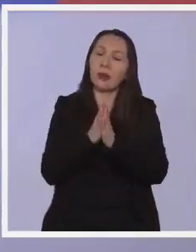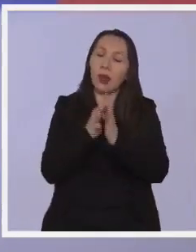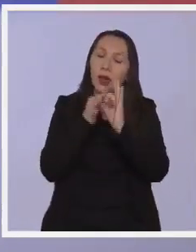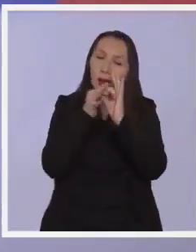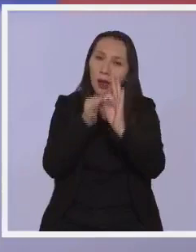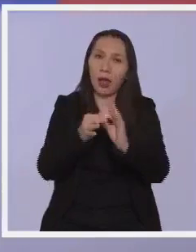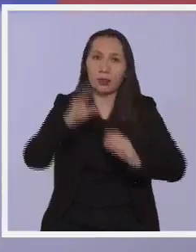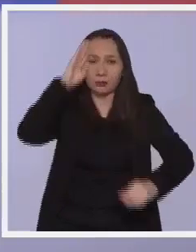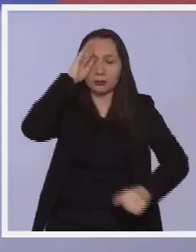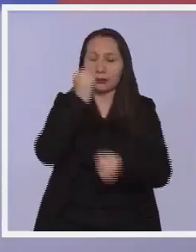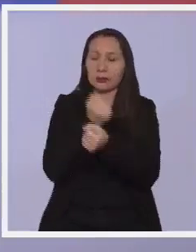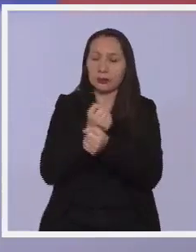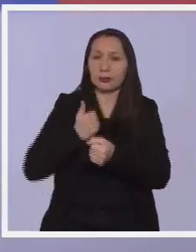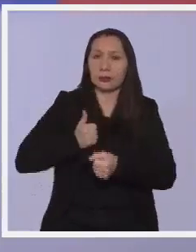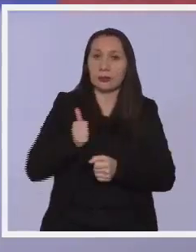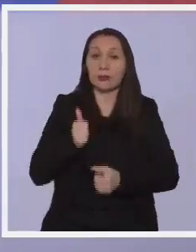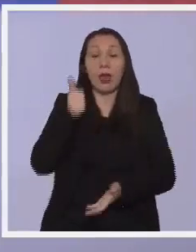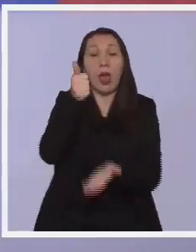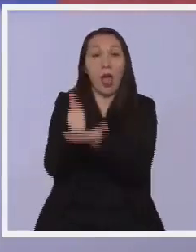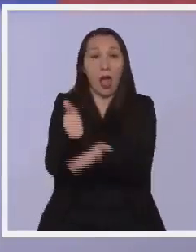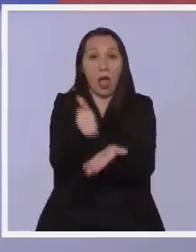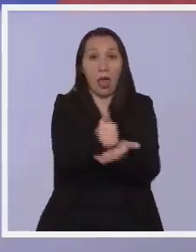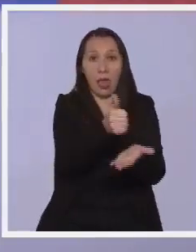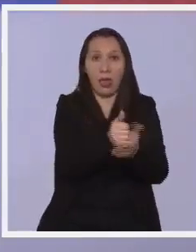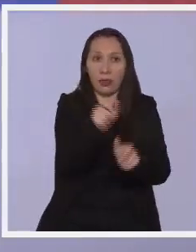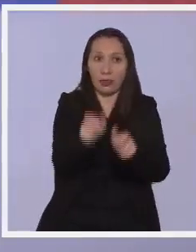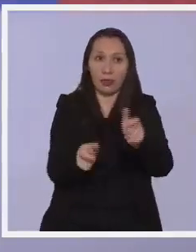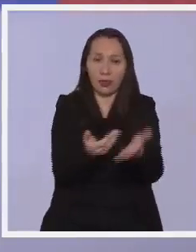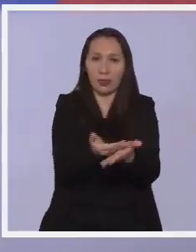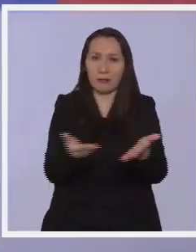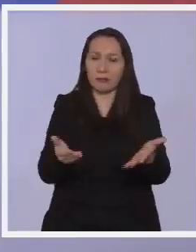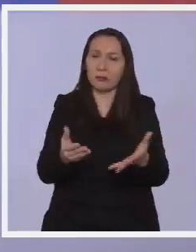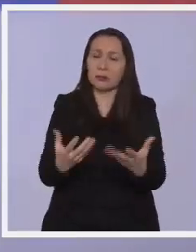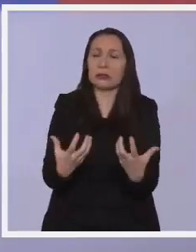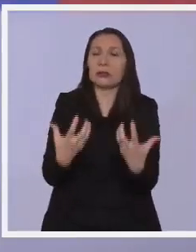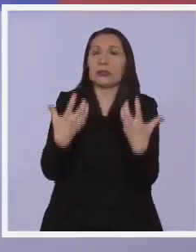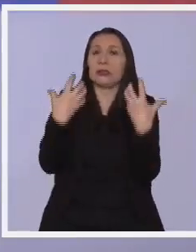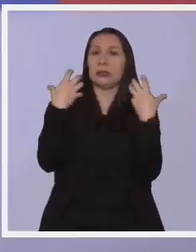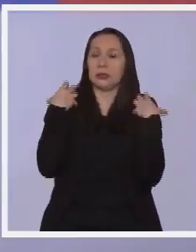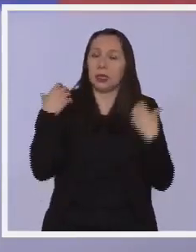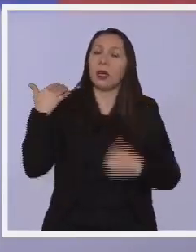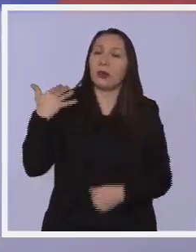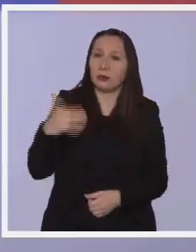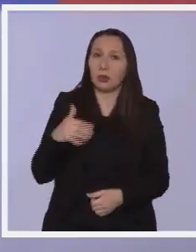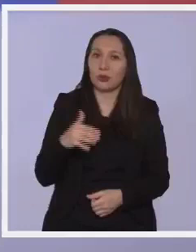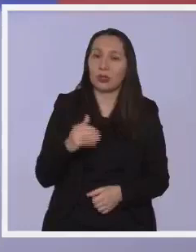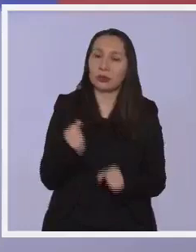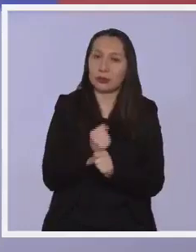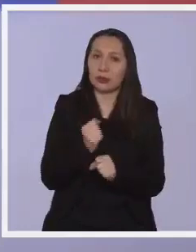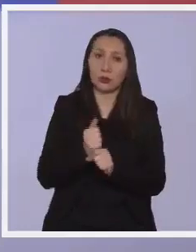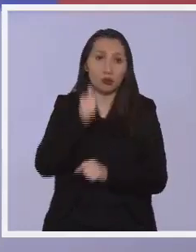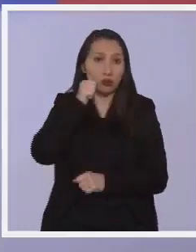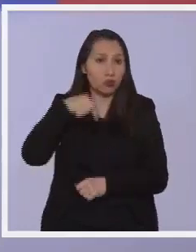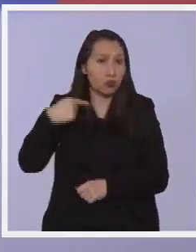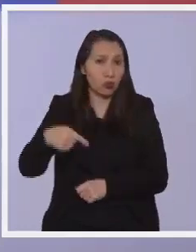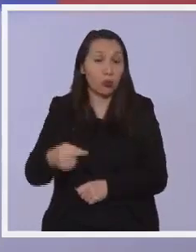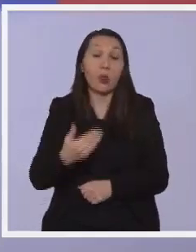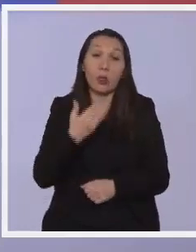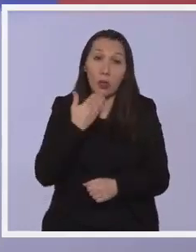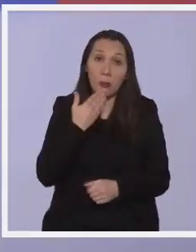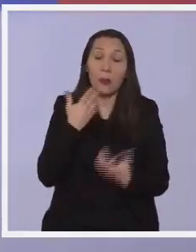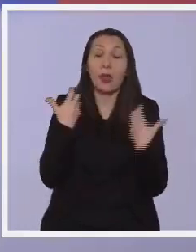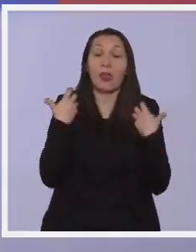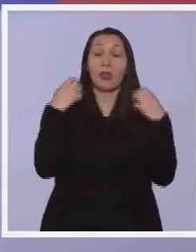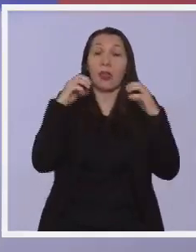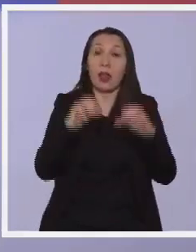a las policías y a los alcaldes, que son quienes se llevan parte importante de esta pega en el cotidiano, en el día a día, también a la delegación